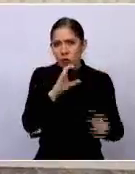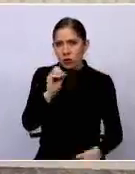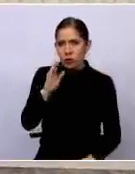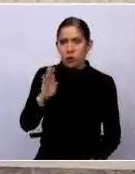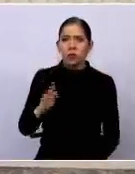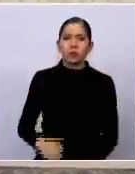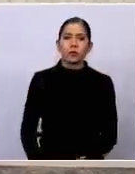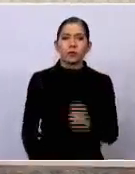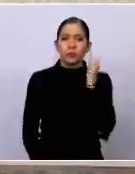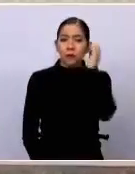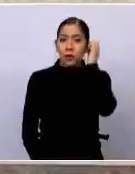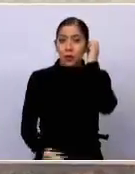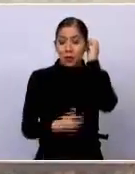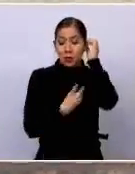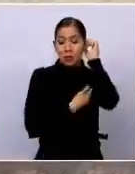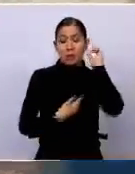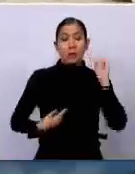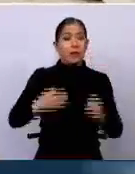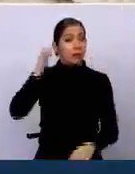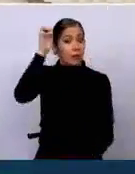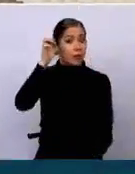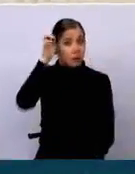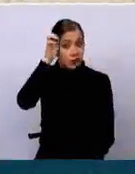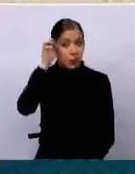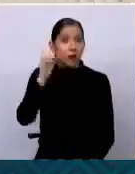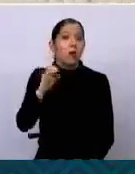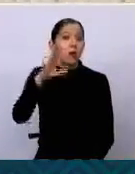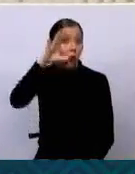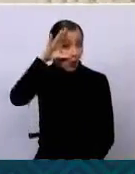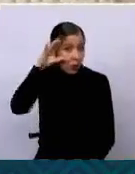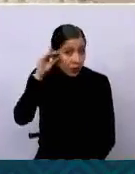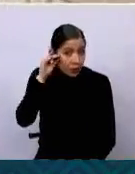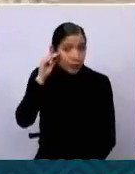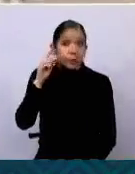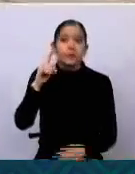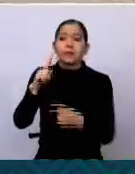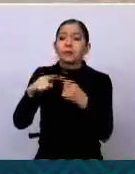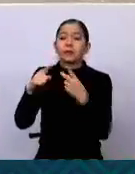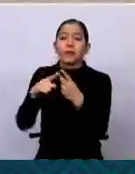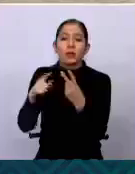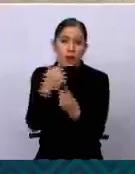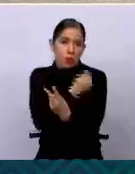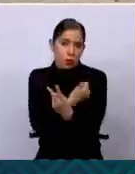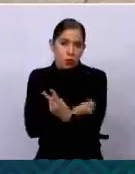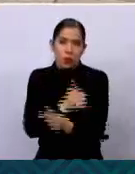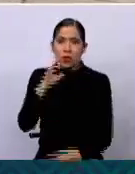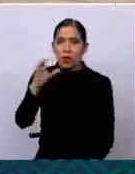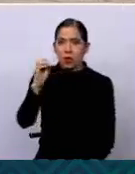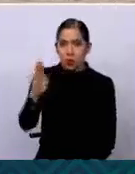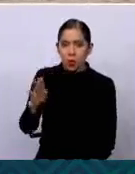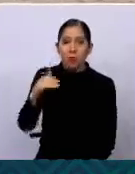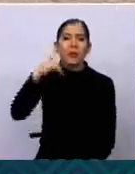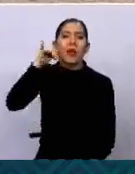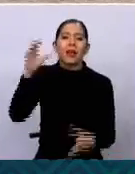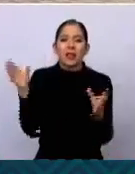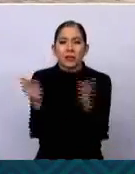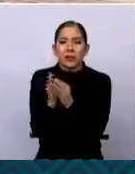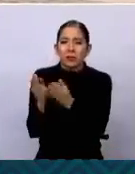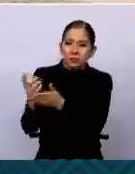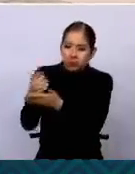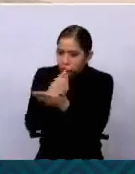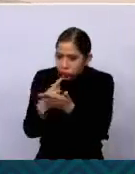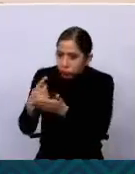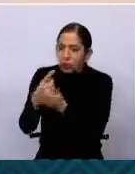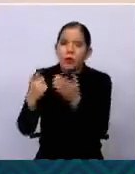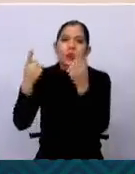El presidente del Estado Plurinacional de Bolivia, Luis Arce Catacora, y la dirigencia de la Central Obrera Boliviana llegaron a un acuerdo sobre el incremento